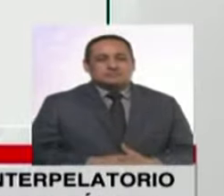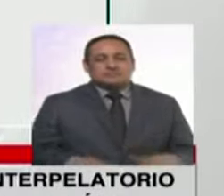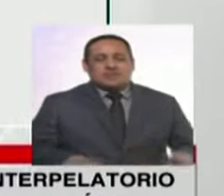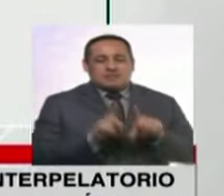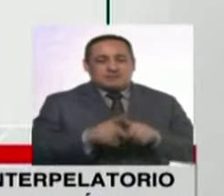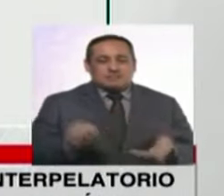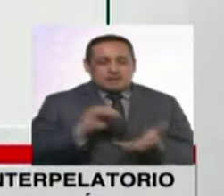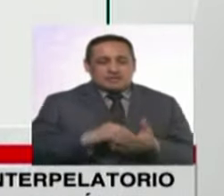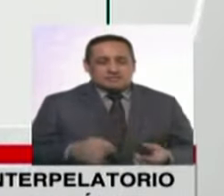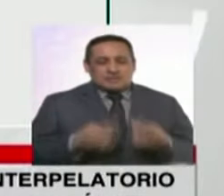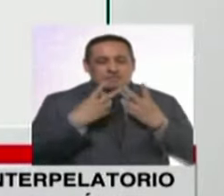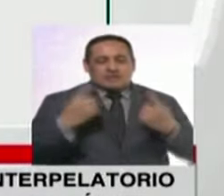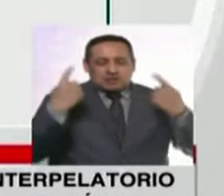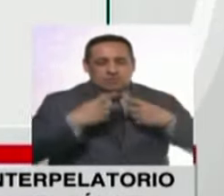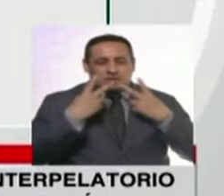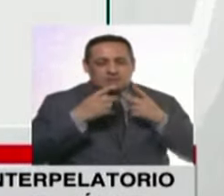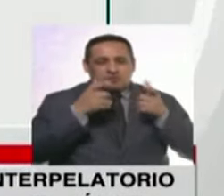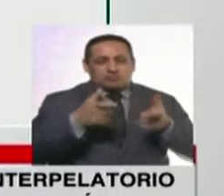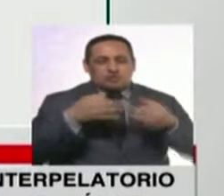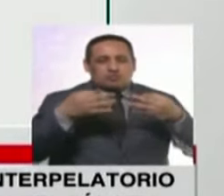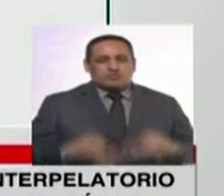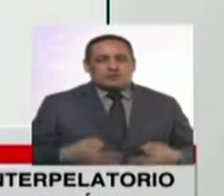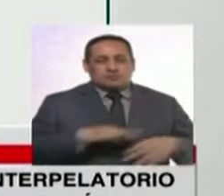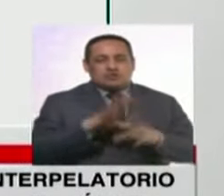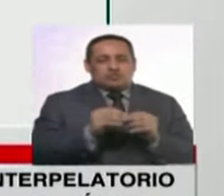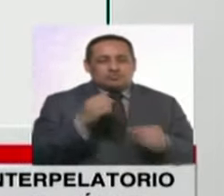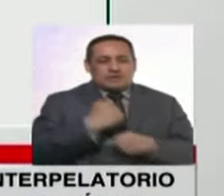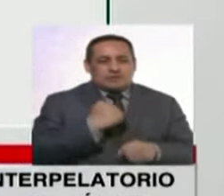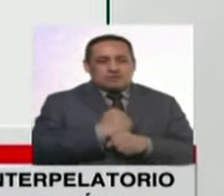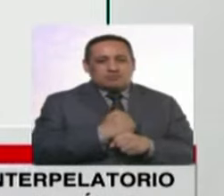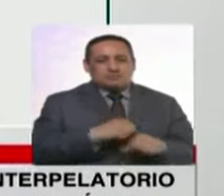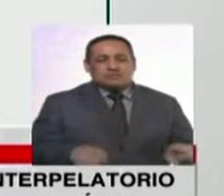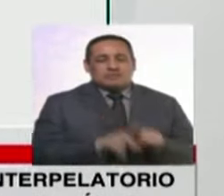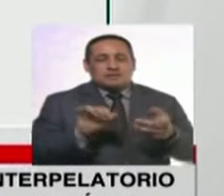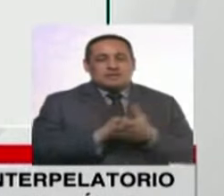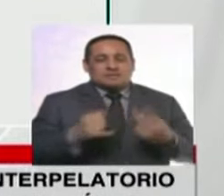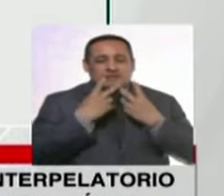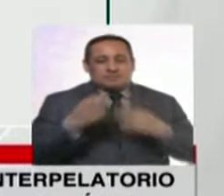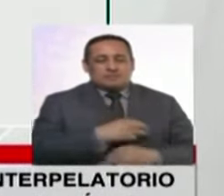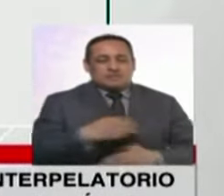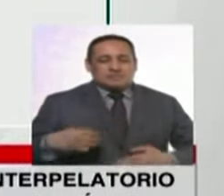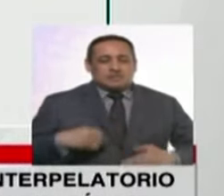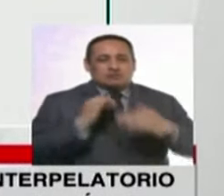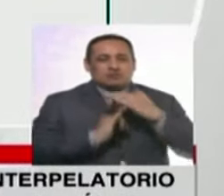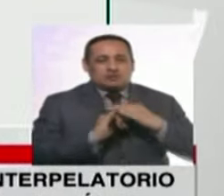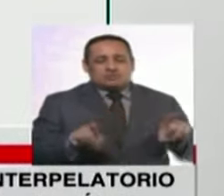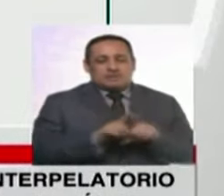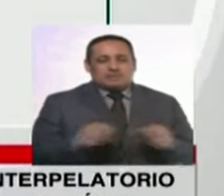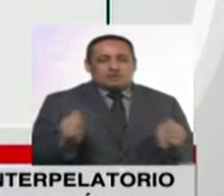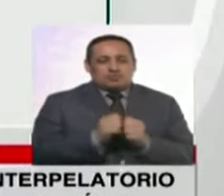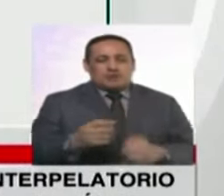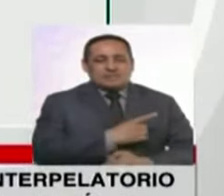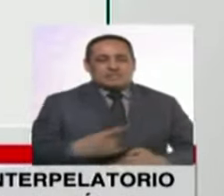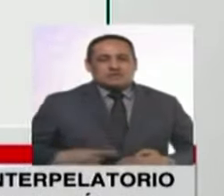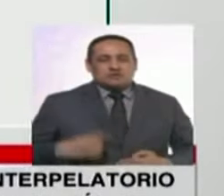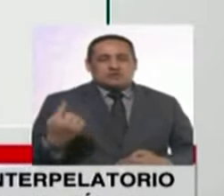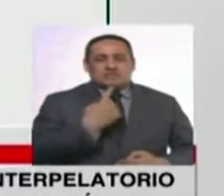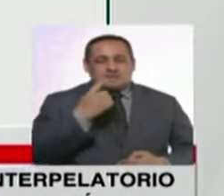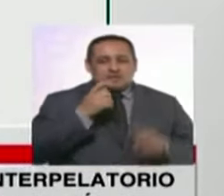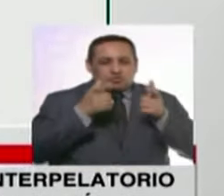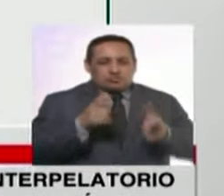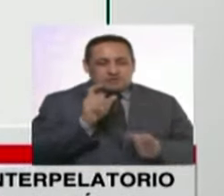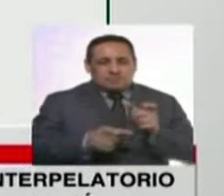ahora bien a fin de supervisar el cumplimiento de estas acciones estratégicas el Ministerio interior a través de la dirección general de